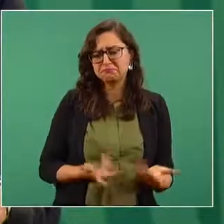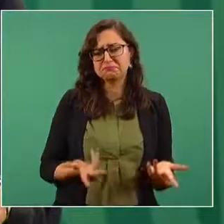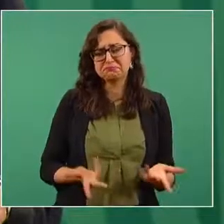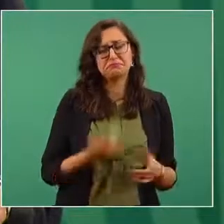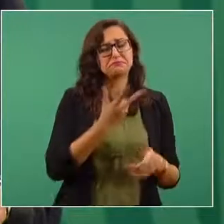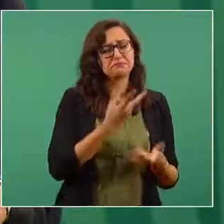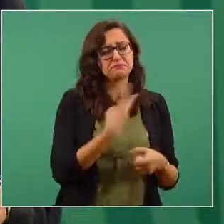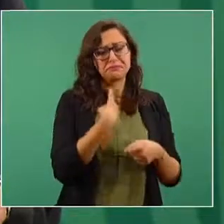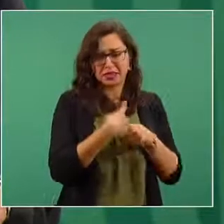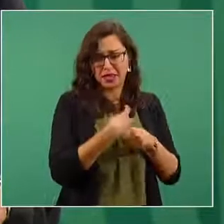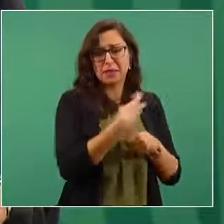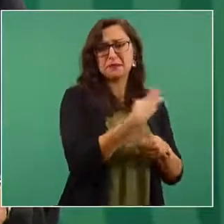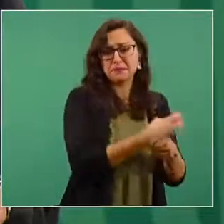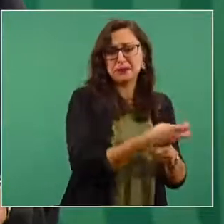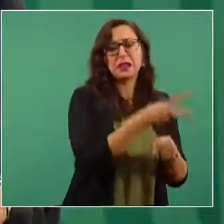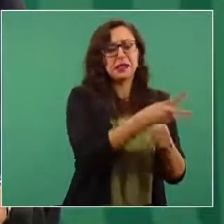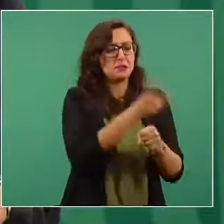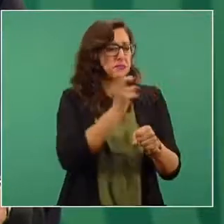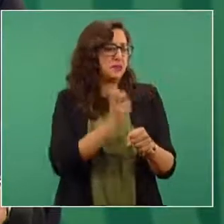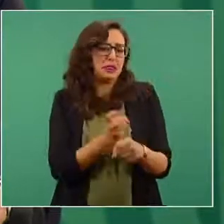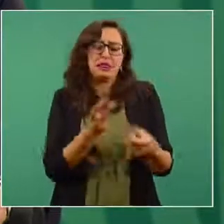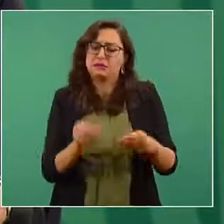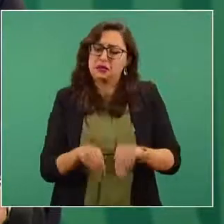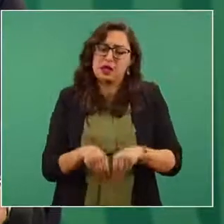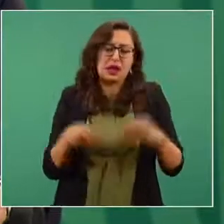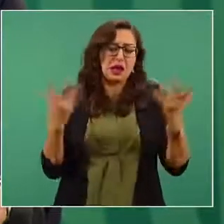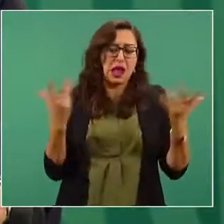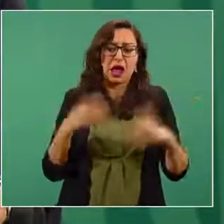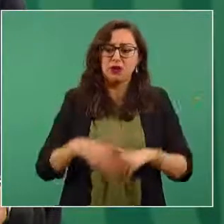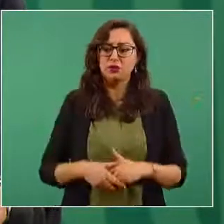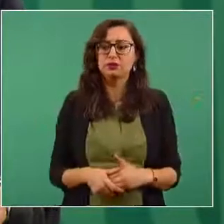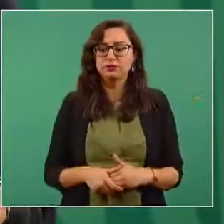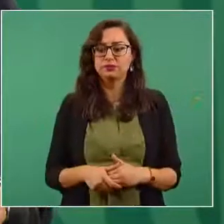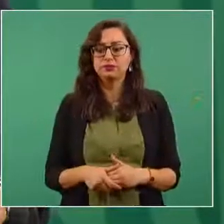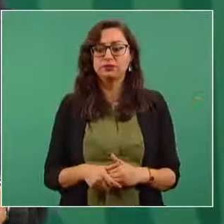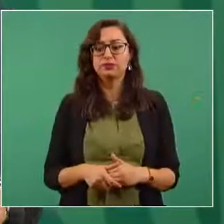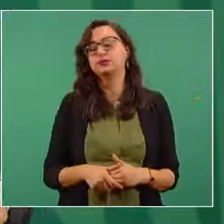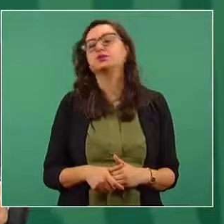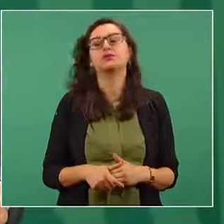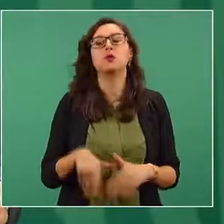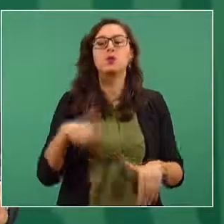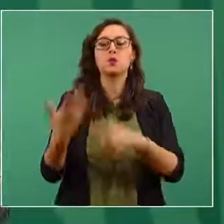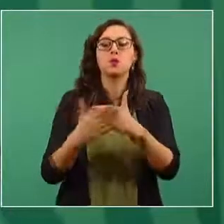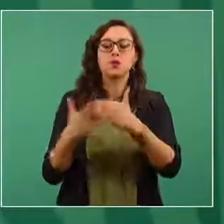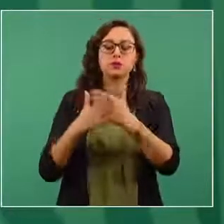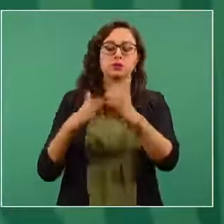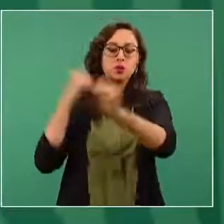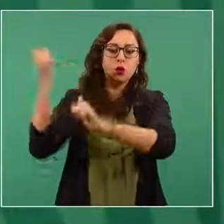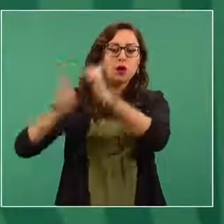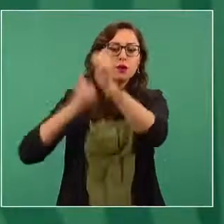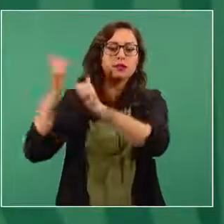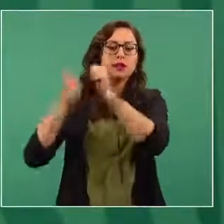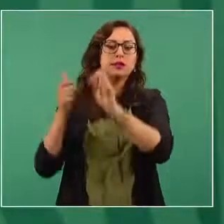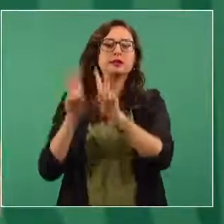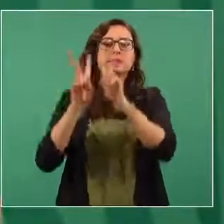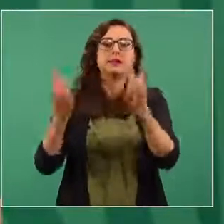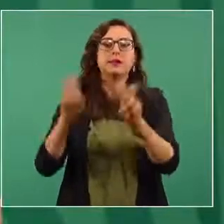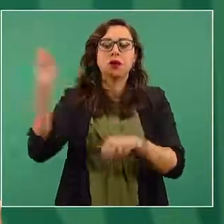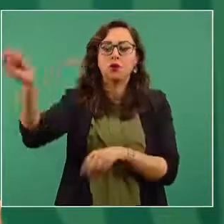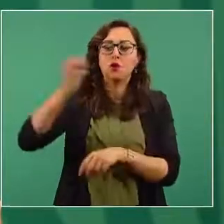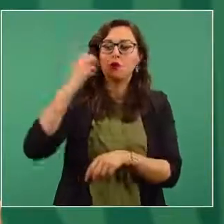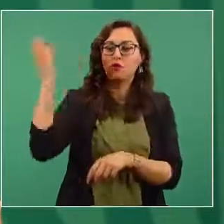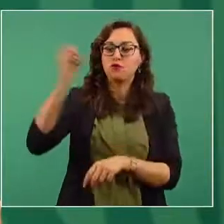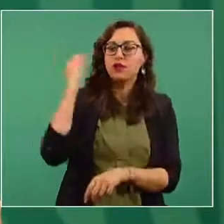Él nos invitó a este foro de cambio climático en abril. Vamos a ver